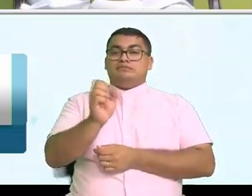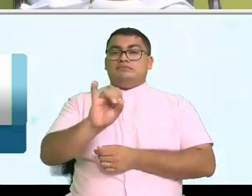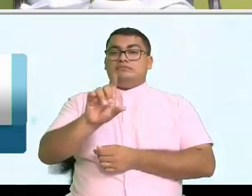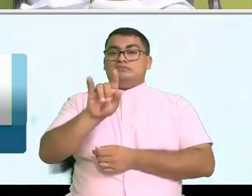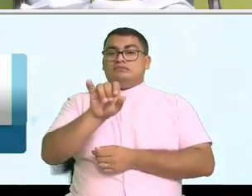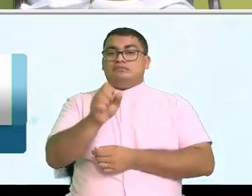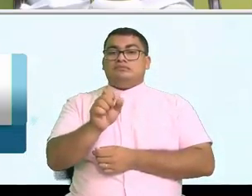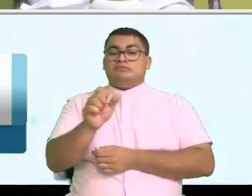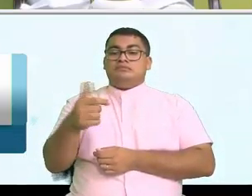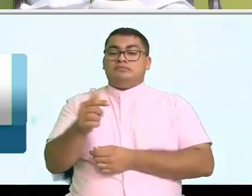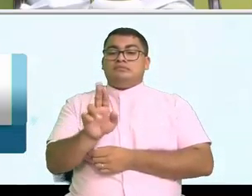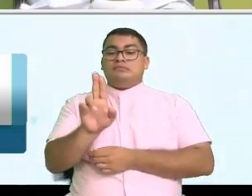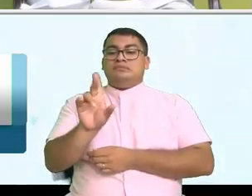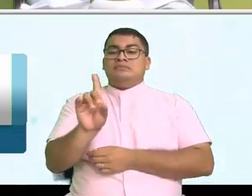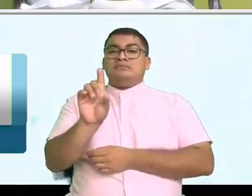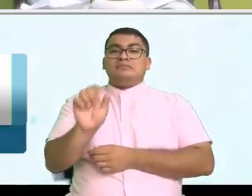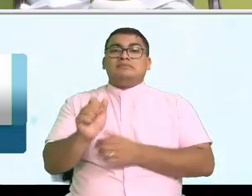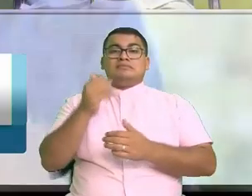aguda es un proceso